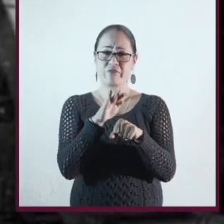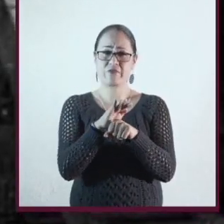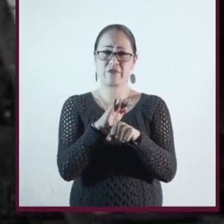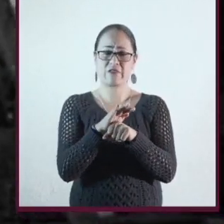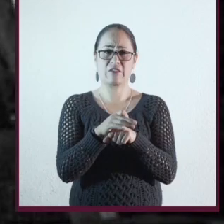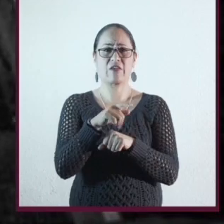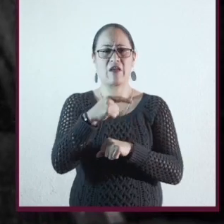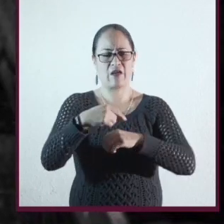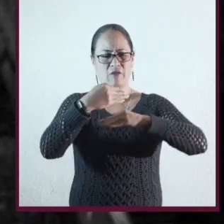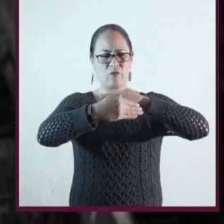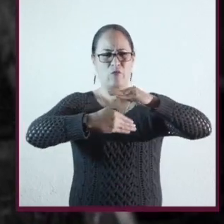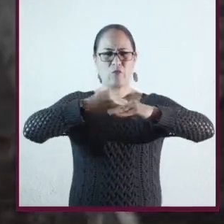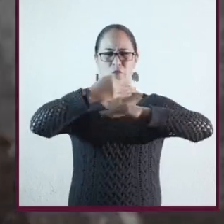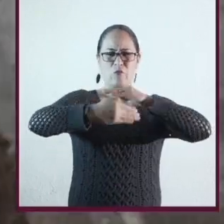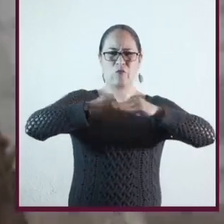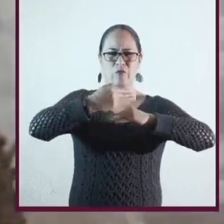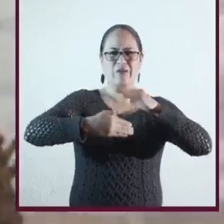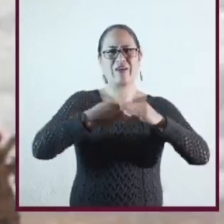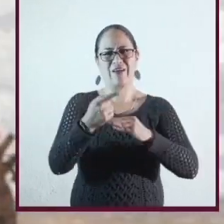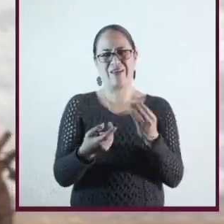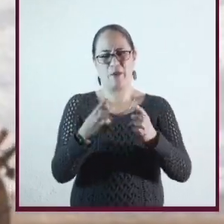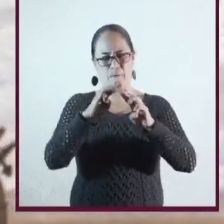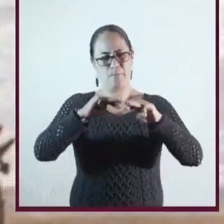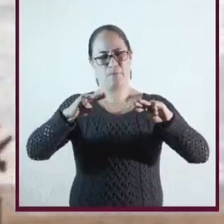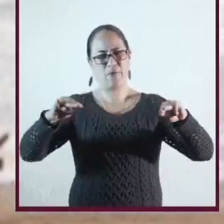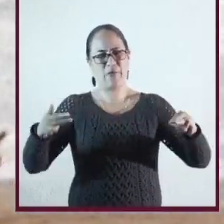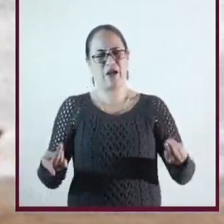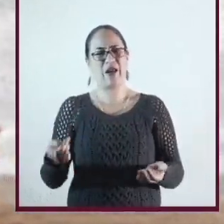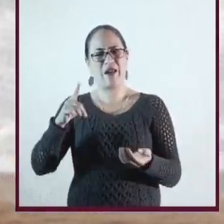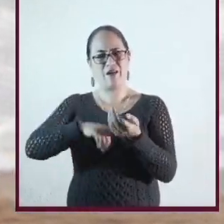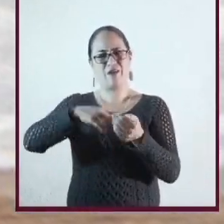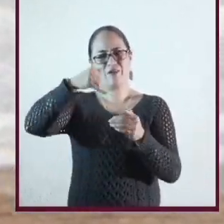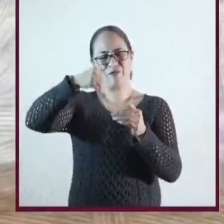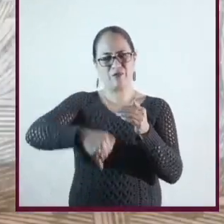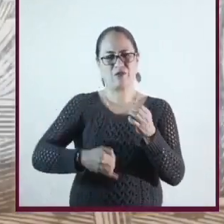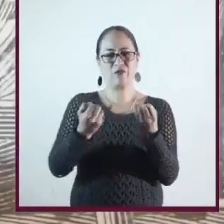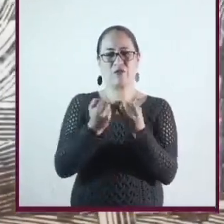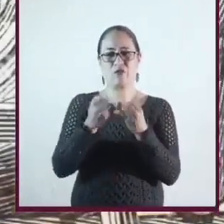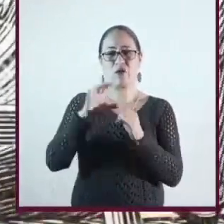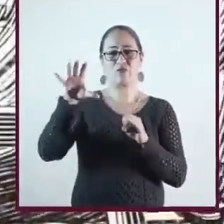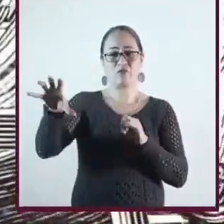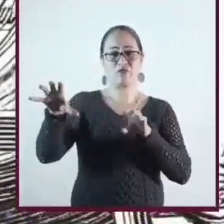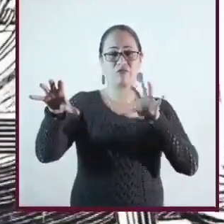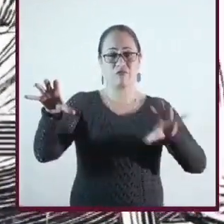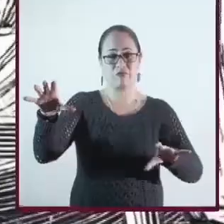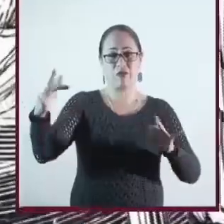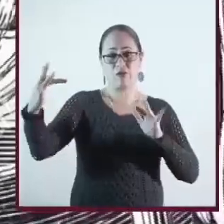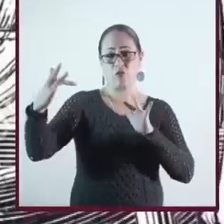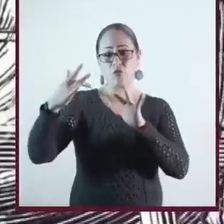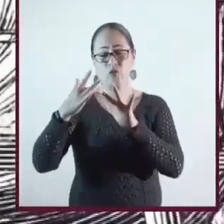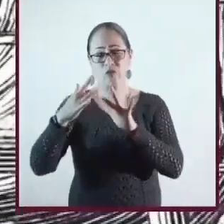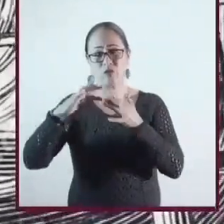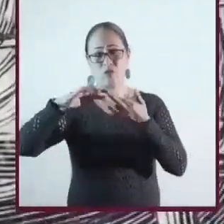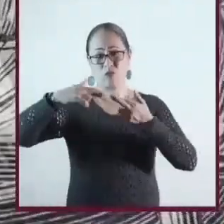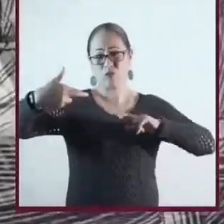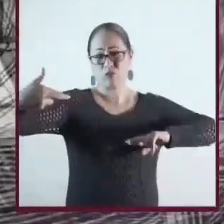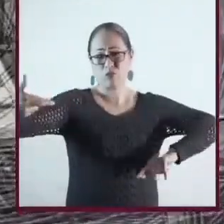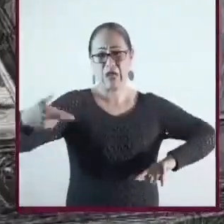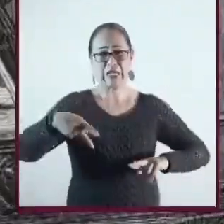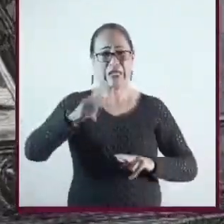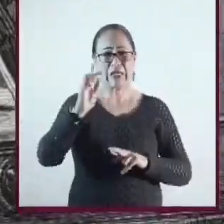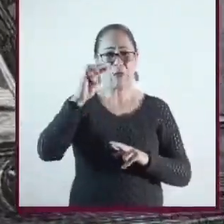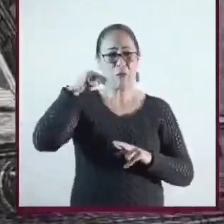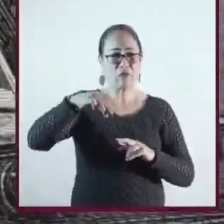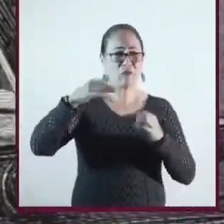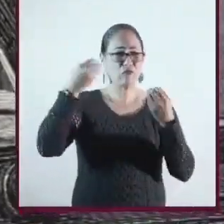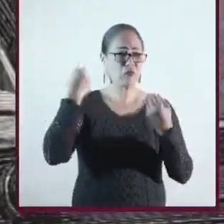recubrir el cable telegráfico submarino. Para unir dos continentes por medio de un cable se necesitan miles de kilómetros, así